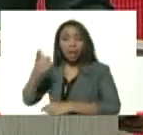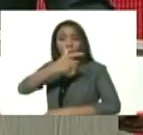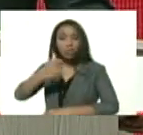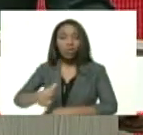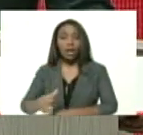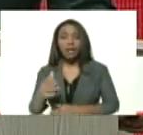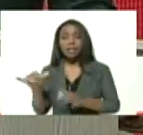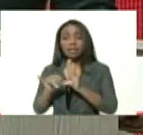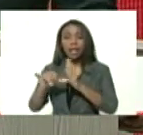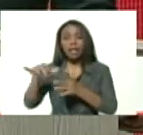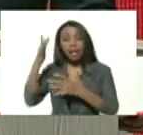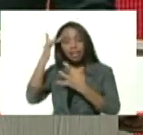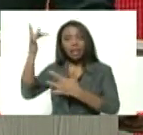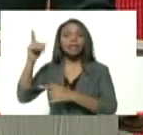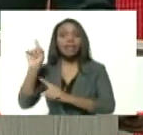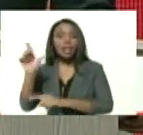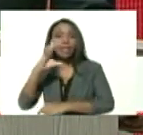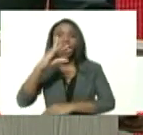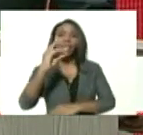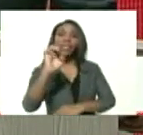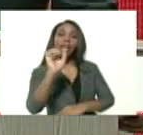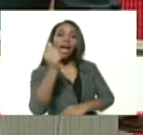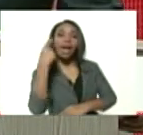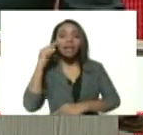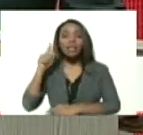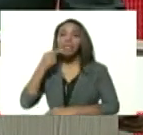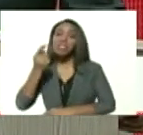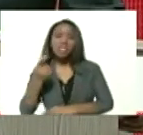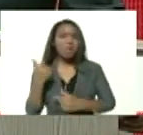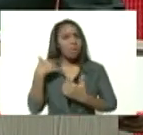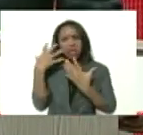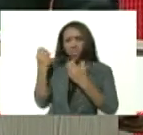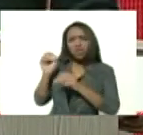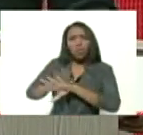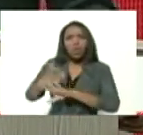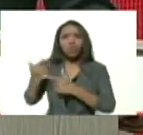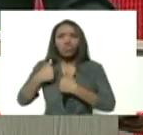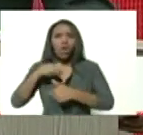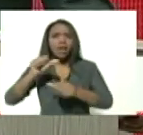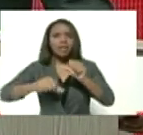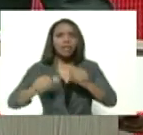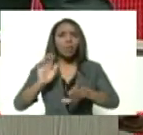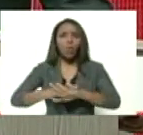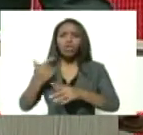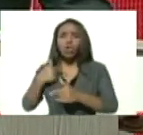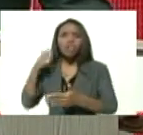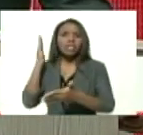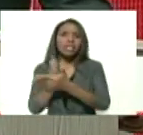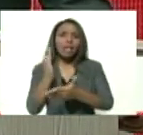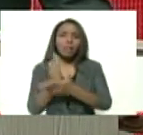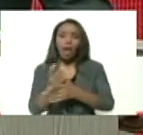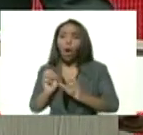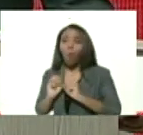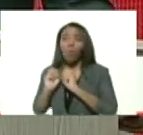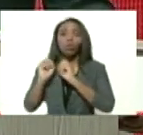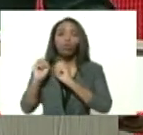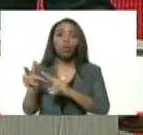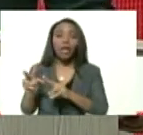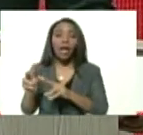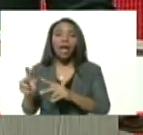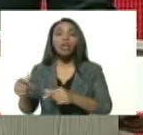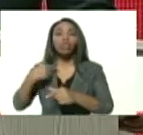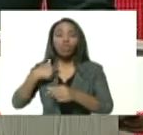Inteligencia y de la DEA, y él dice, no entiendo por qué estoy en esa lista, si en 7 oportunidades me